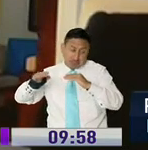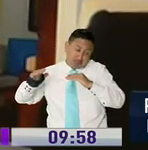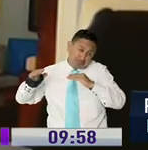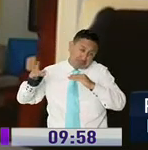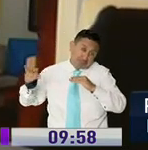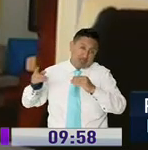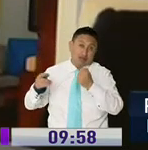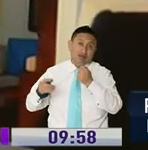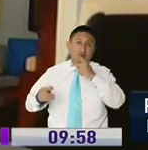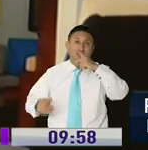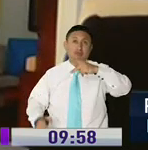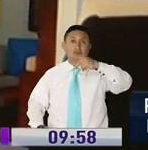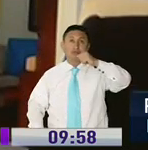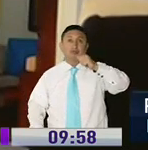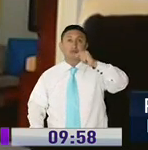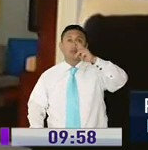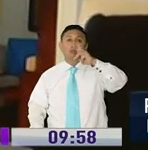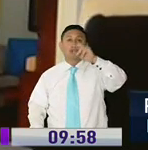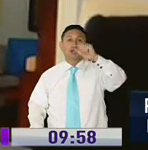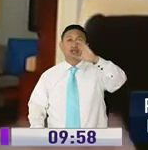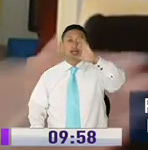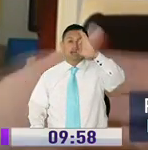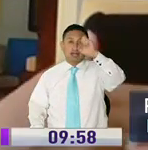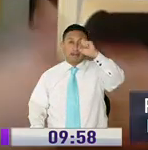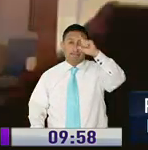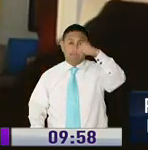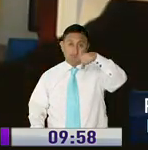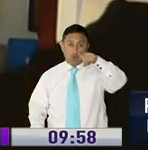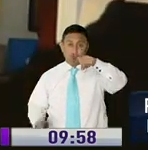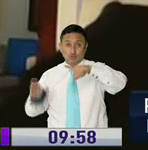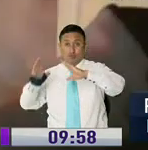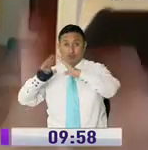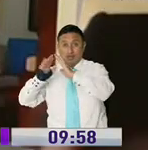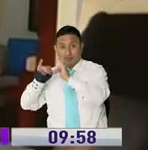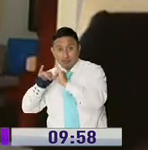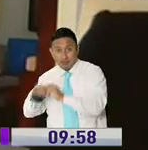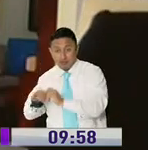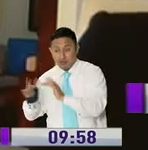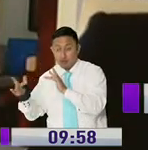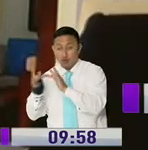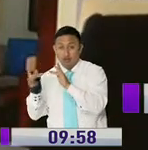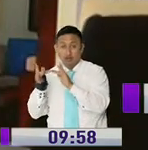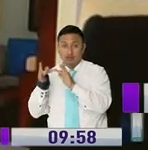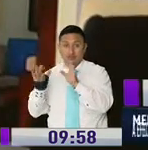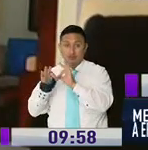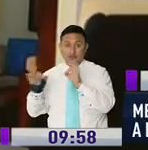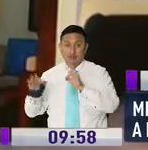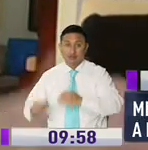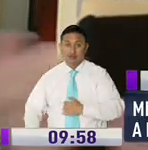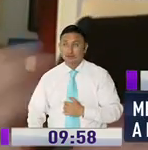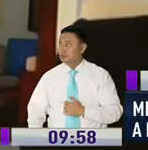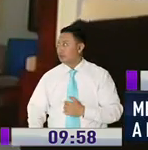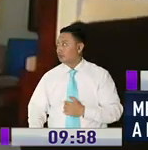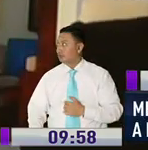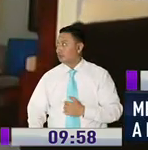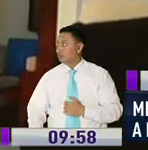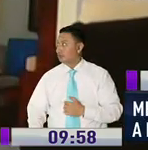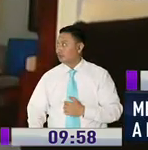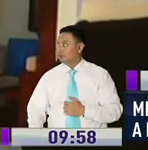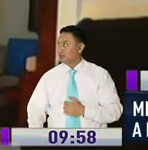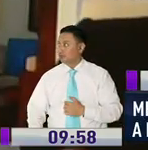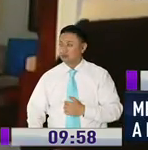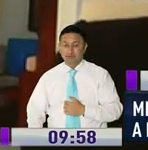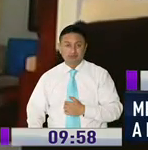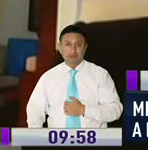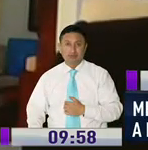con paracetamol y estar en su casa, no tener contacto con las demás personas, ya el grado moderado